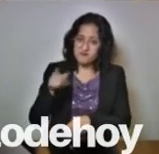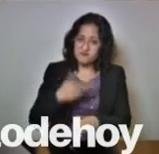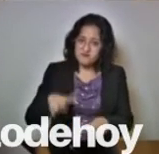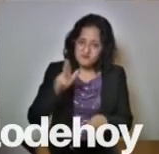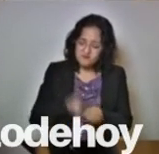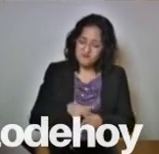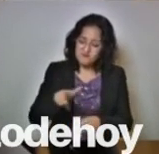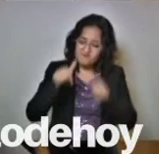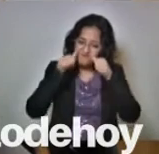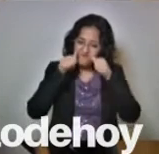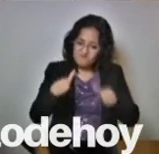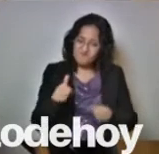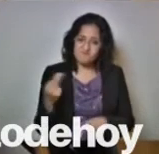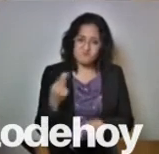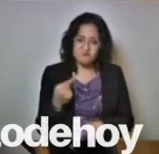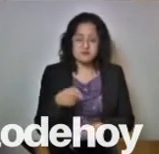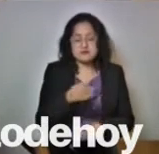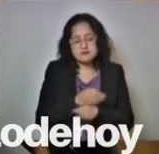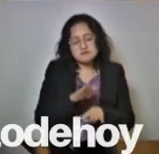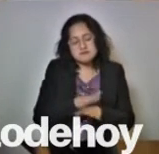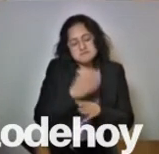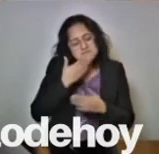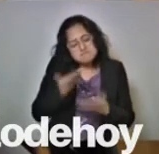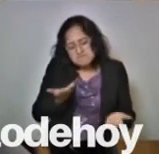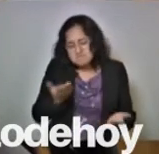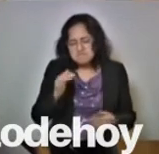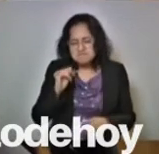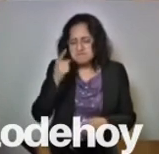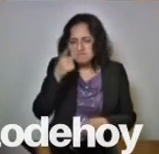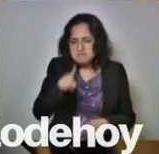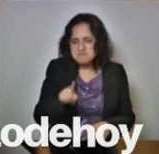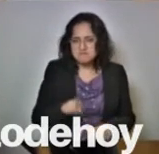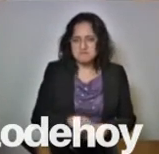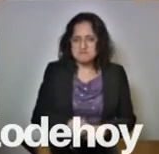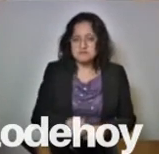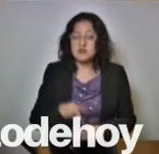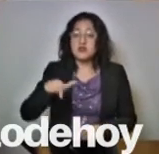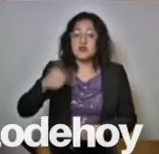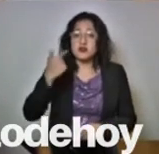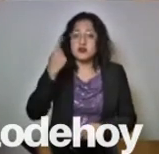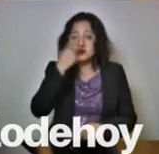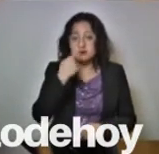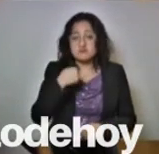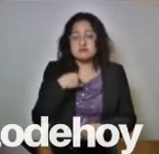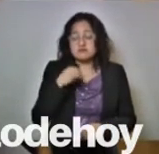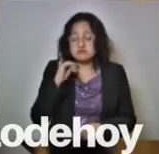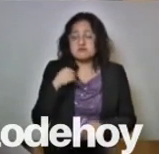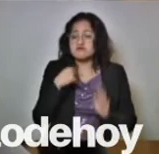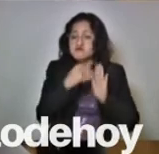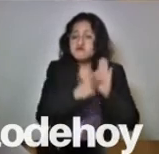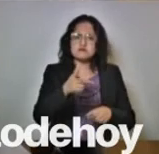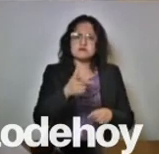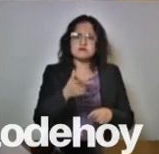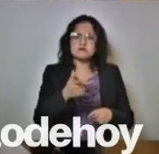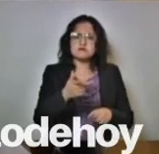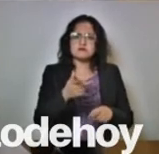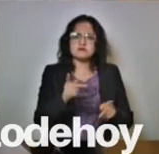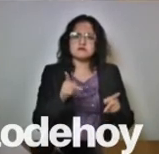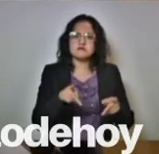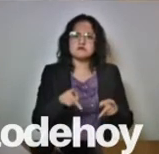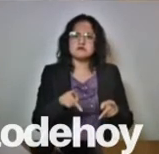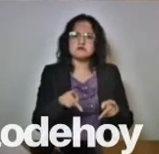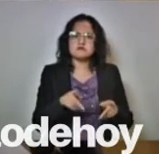Ahí. Aquí hay un ajuste. Que esté ahí. Aquí hay un ajuste. 12 horas. Y estamos comprometiéndonos a 12 horas o menos. El